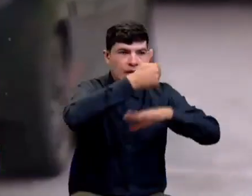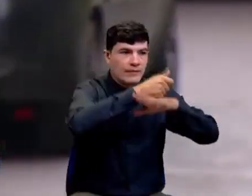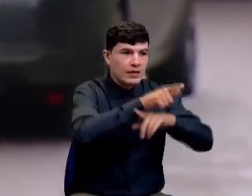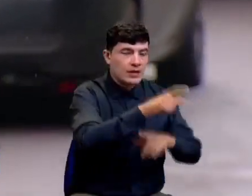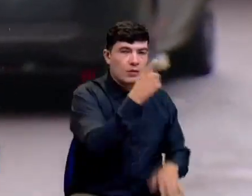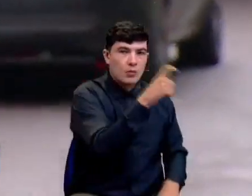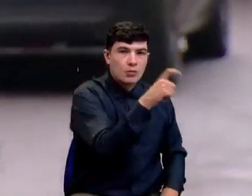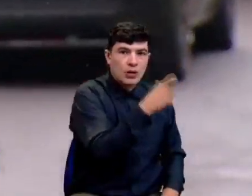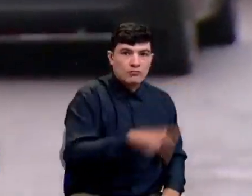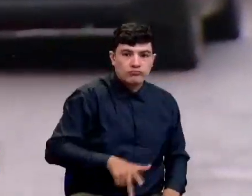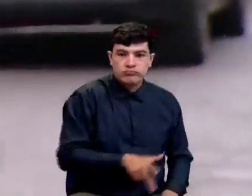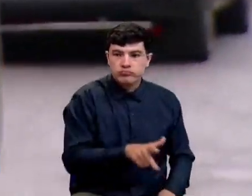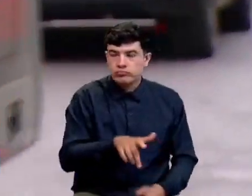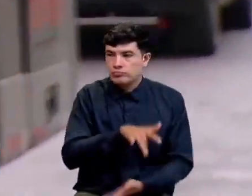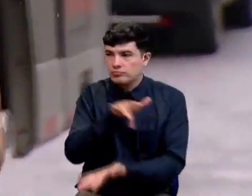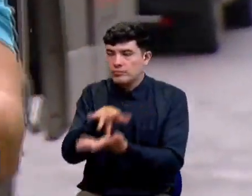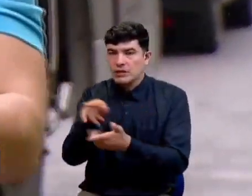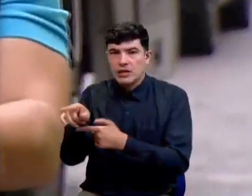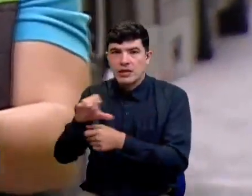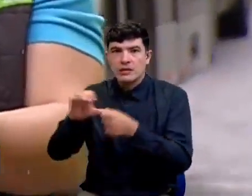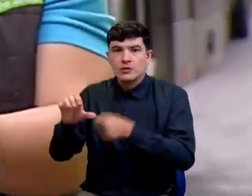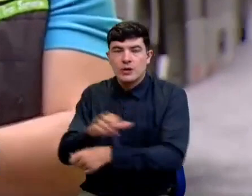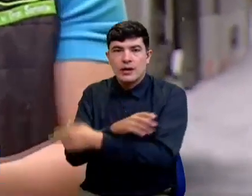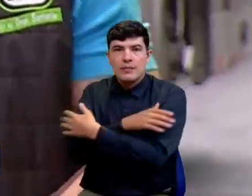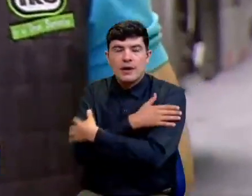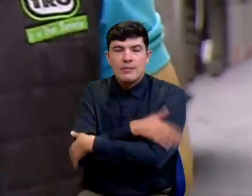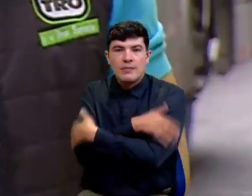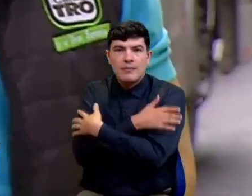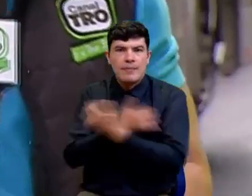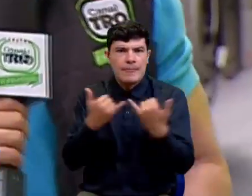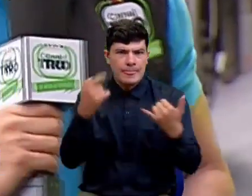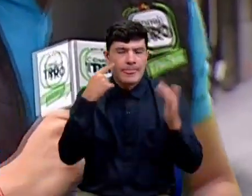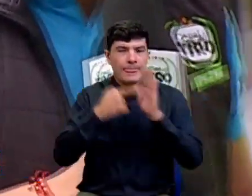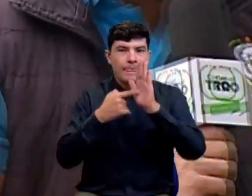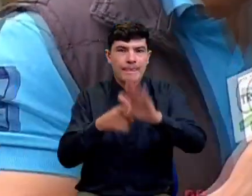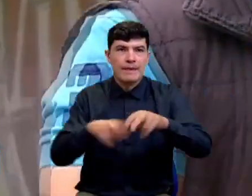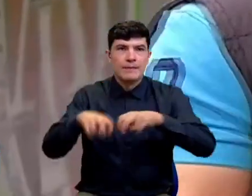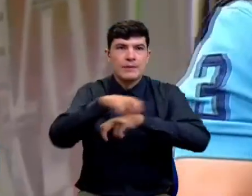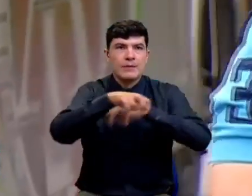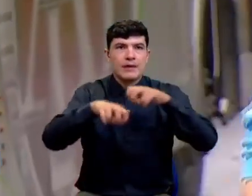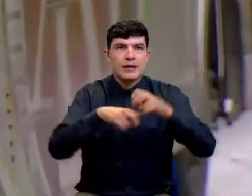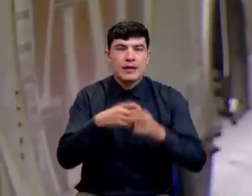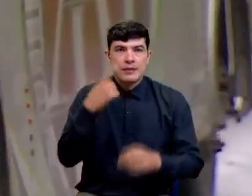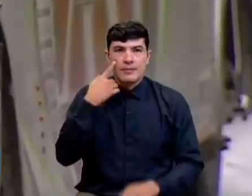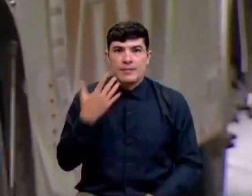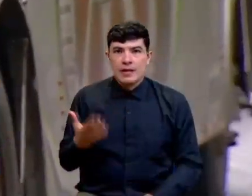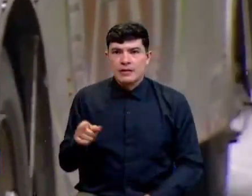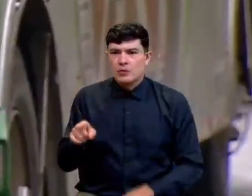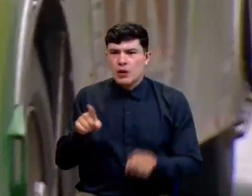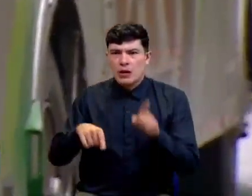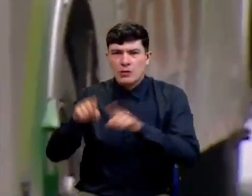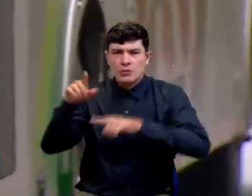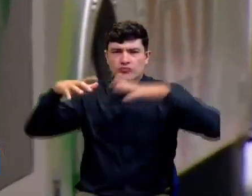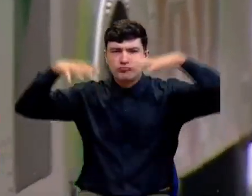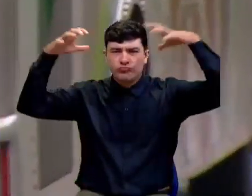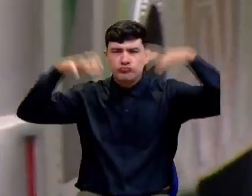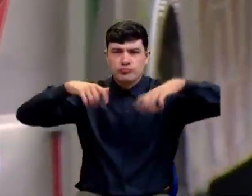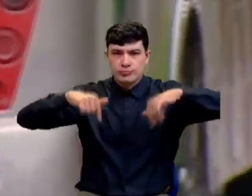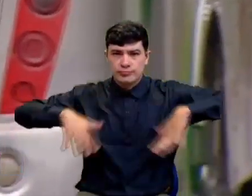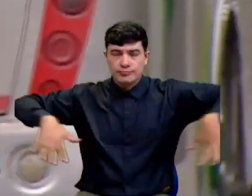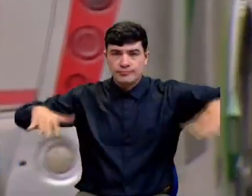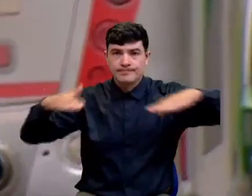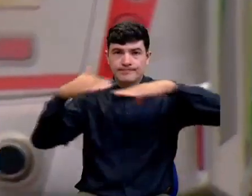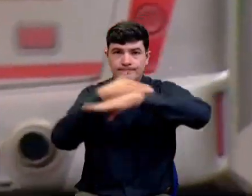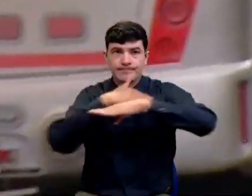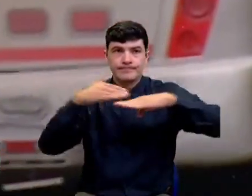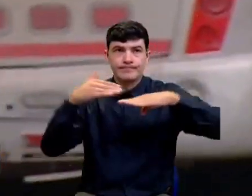hacia Pamplona. Pero quiero mostrarles un poco cómo está la movilidad a esta hora. Hay algunas ligeras lluvias que se reportan en este importante tramo